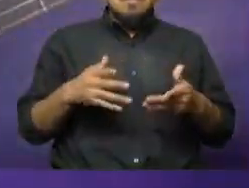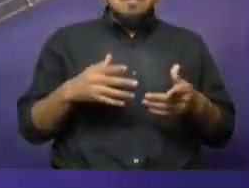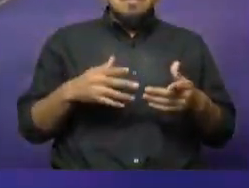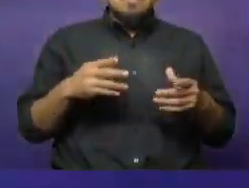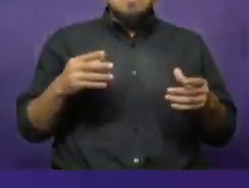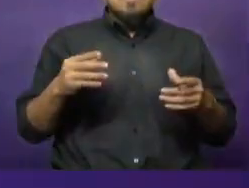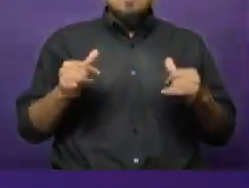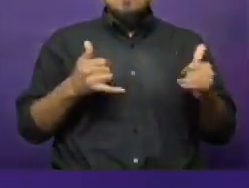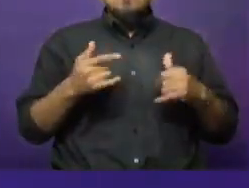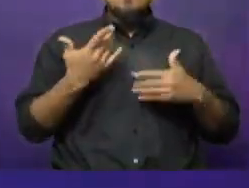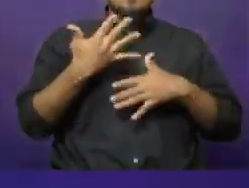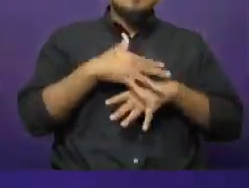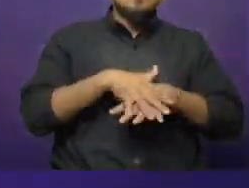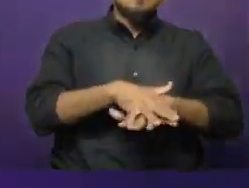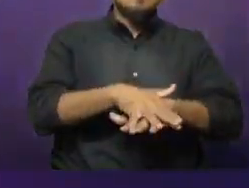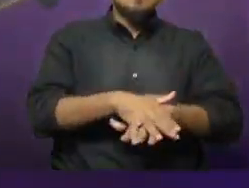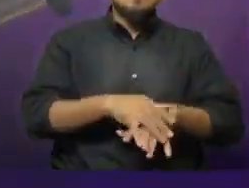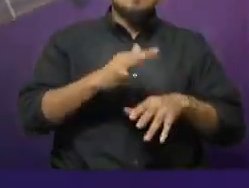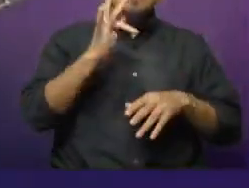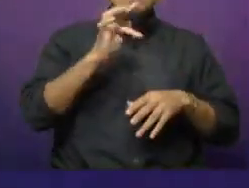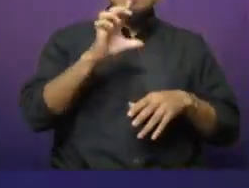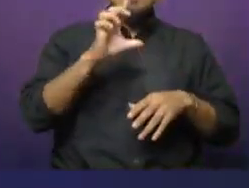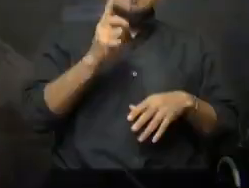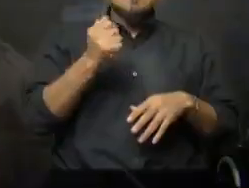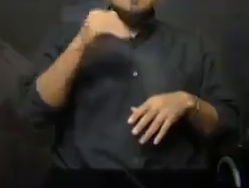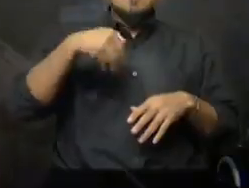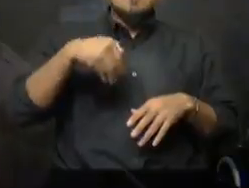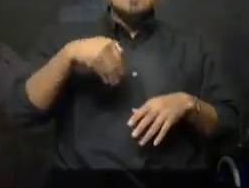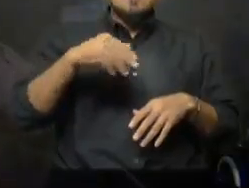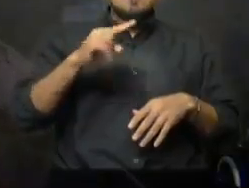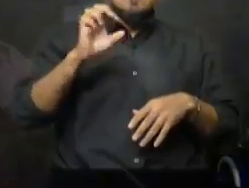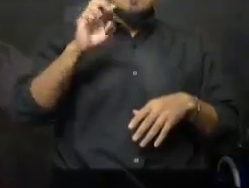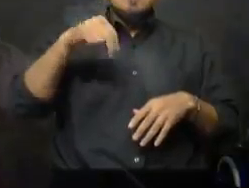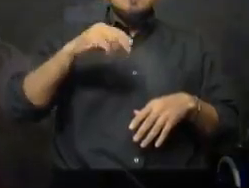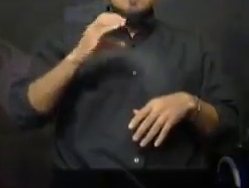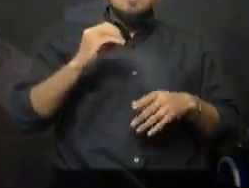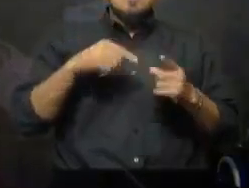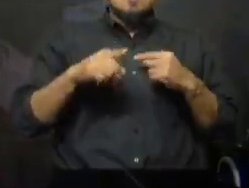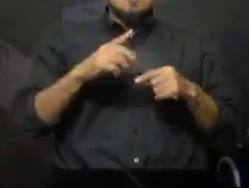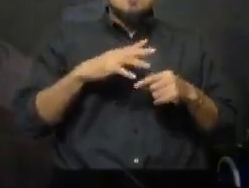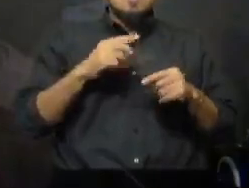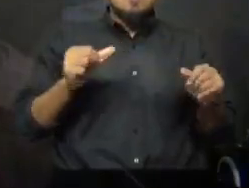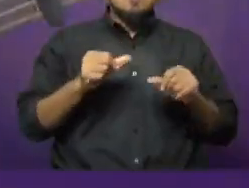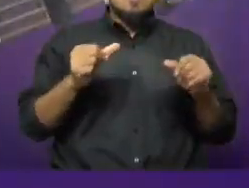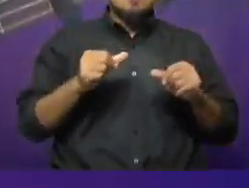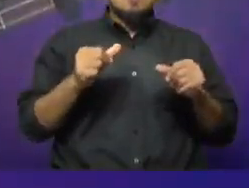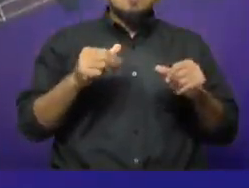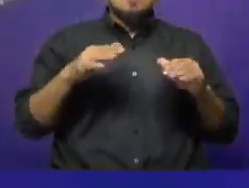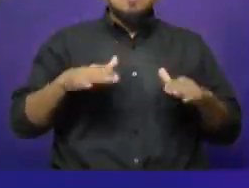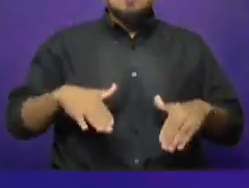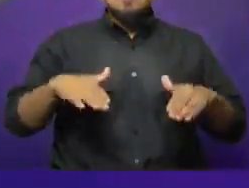del candombe y el flamenco, elementos en realidad del flamenco. Como que estoy en esa fusión, de niño me crié ahí,